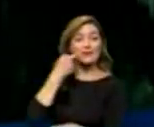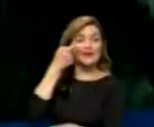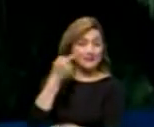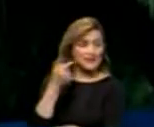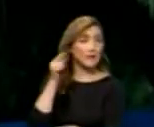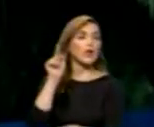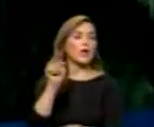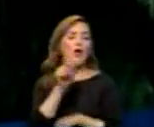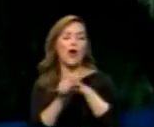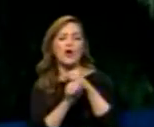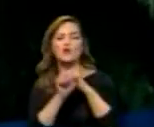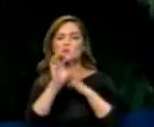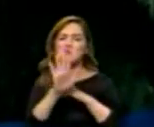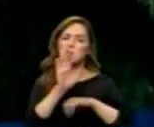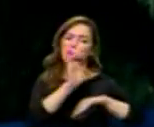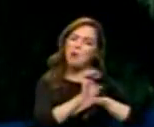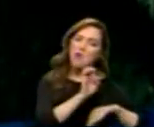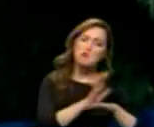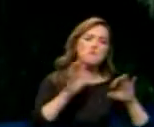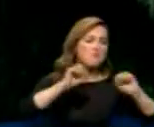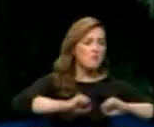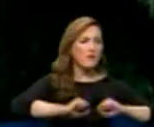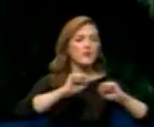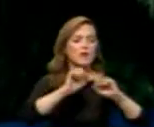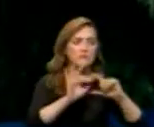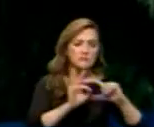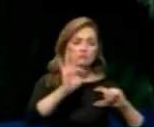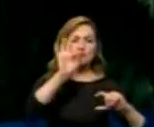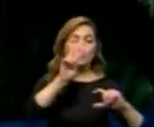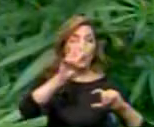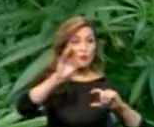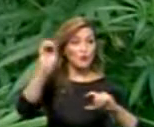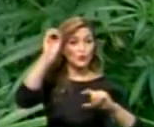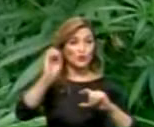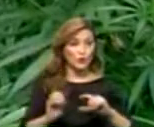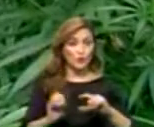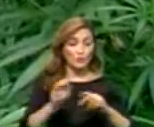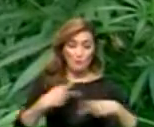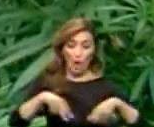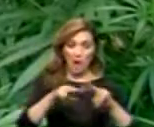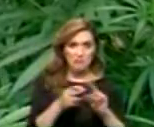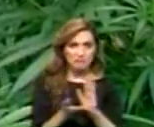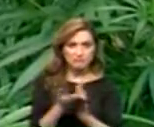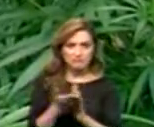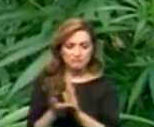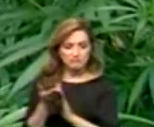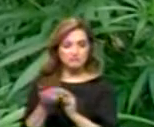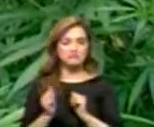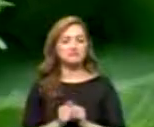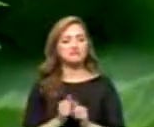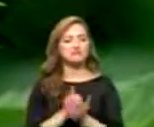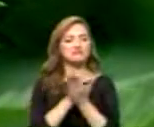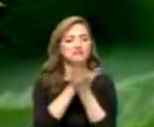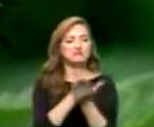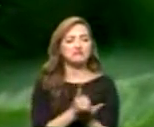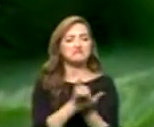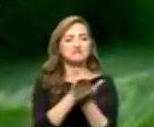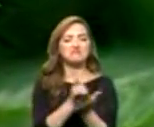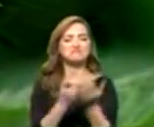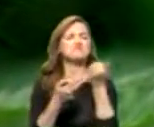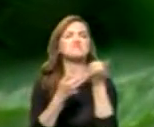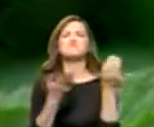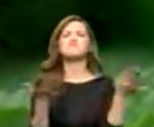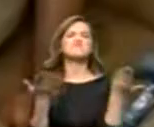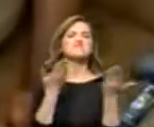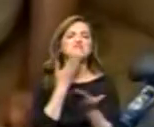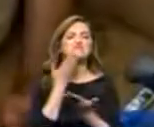en 5 años un crecimiento del 2% del PIB. Y para reforzar lo que llaman los efectos beneficiosos del cannabis,